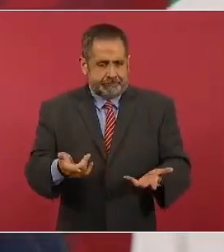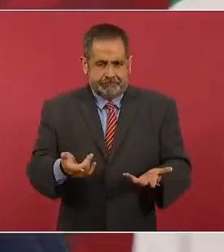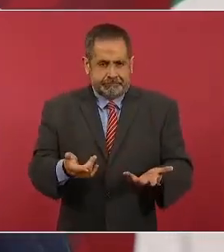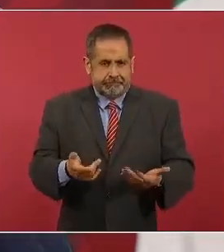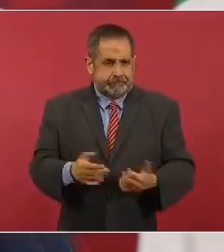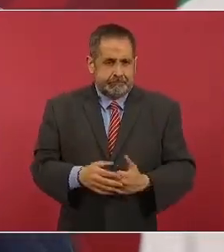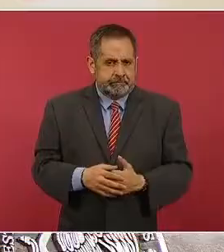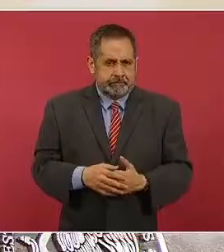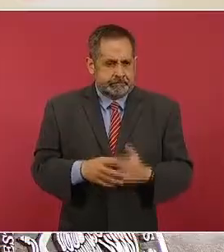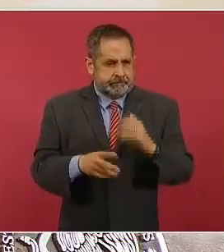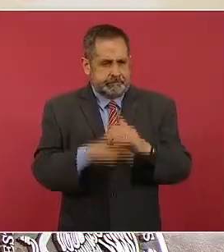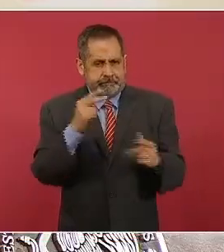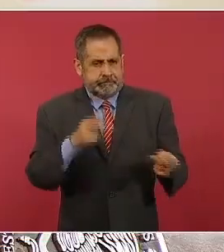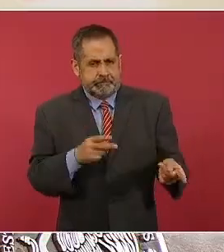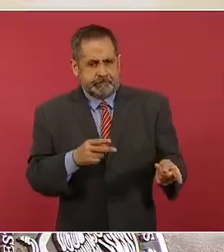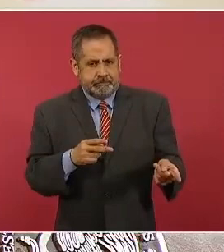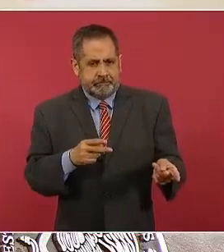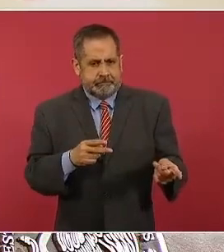son